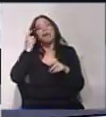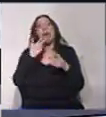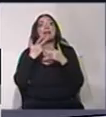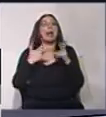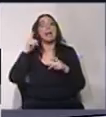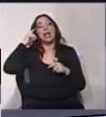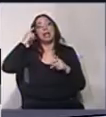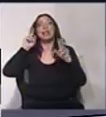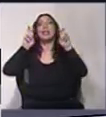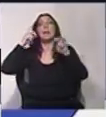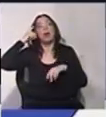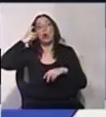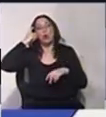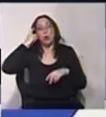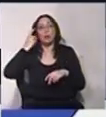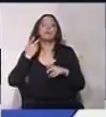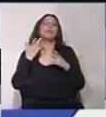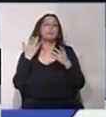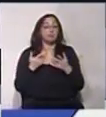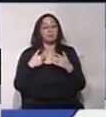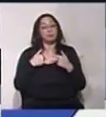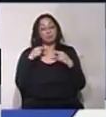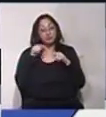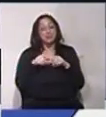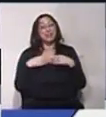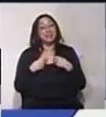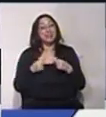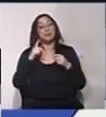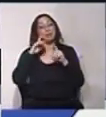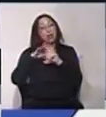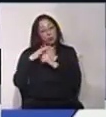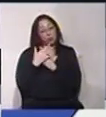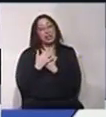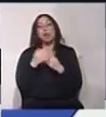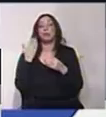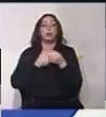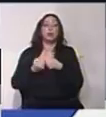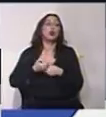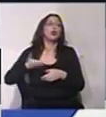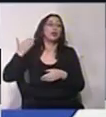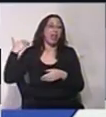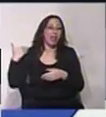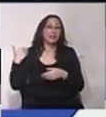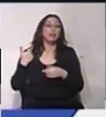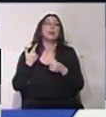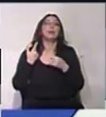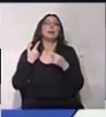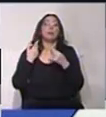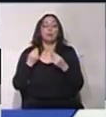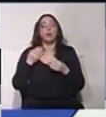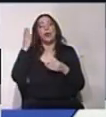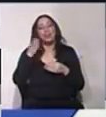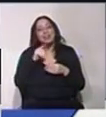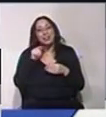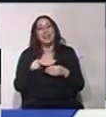estigma. Entonces, en ese sentido uno puede decir, venimos abordando el tema hace muchísimos años. Lo que sí, por las tasas, por